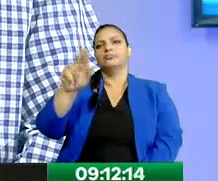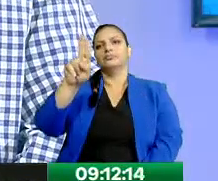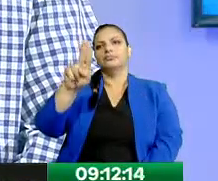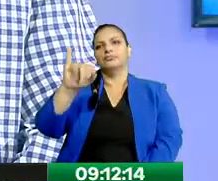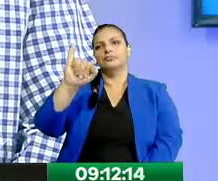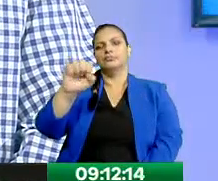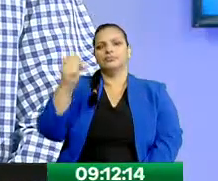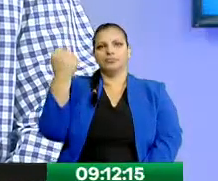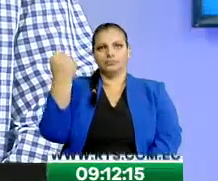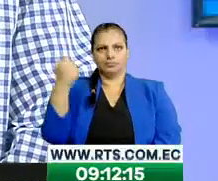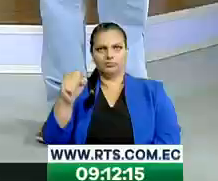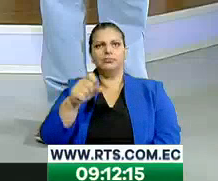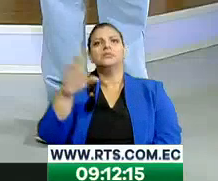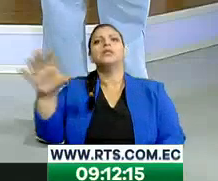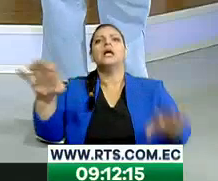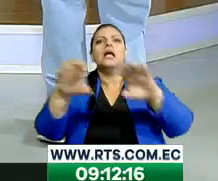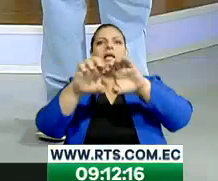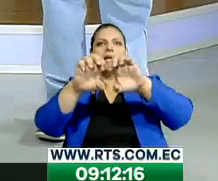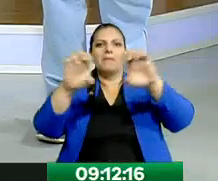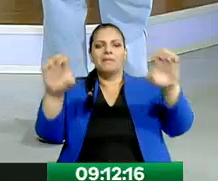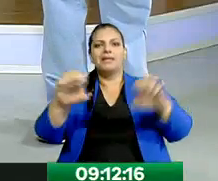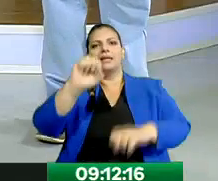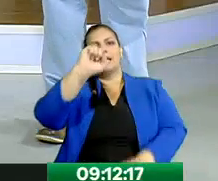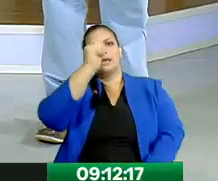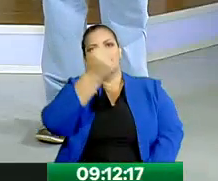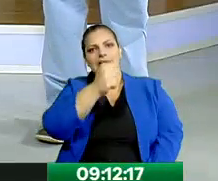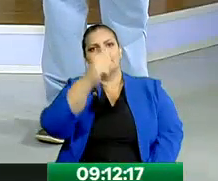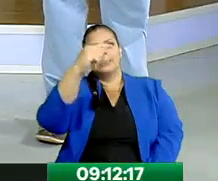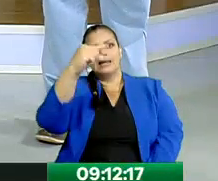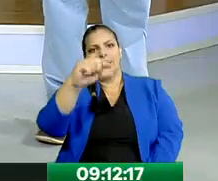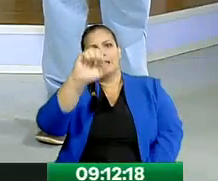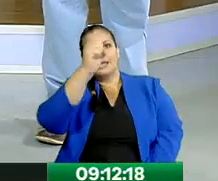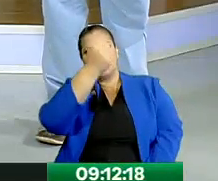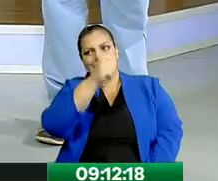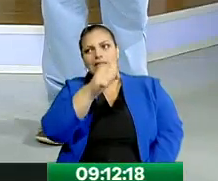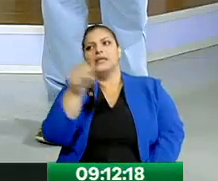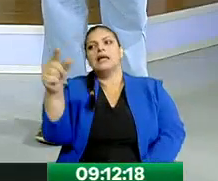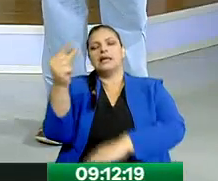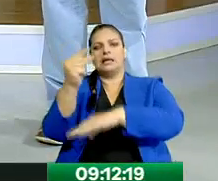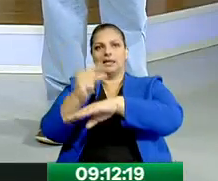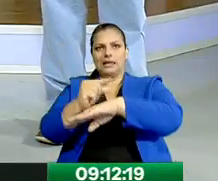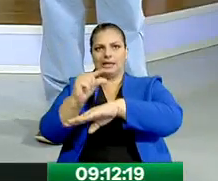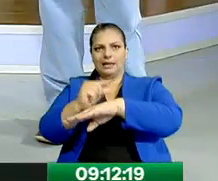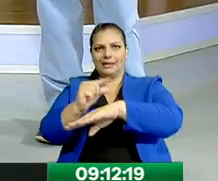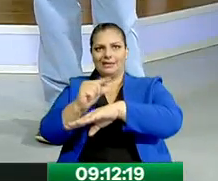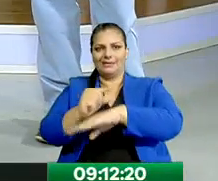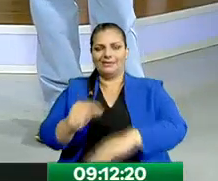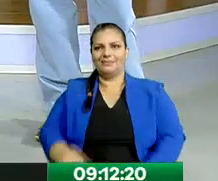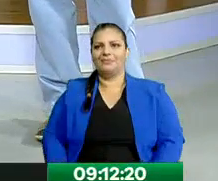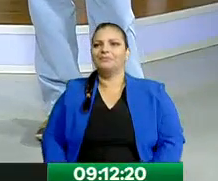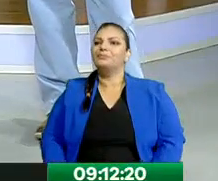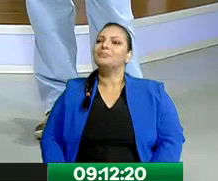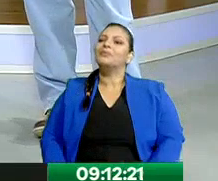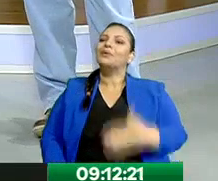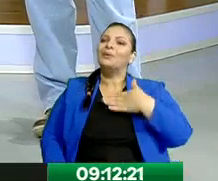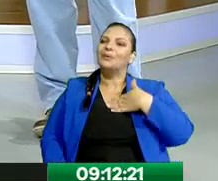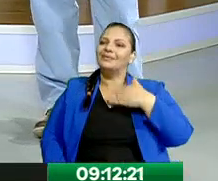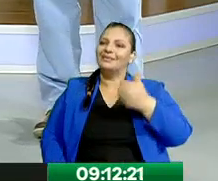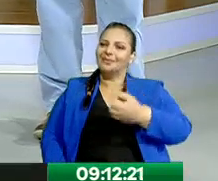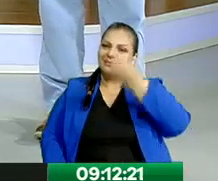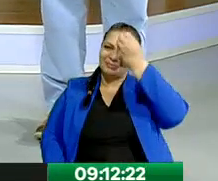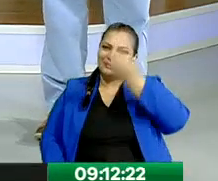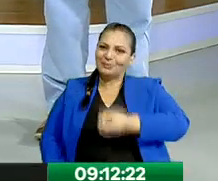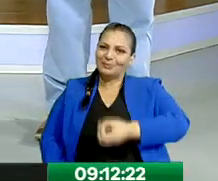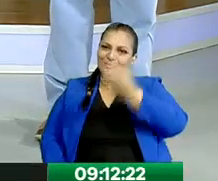vehicular de SGS, que es la empresa encargada de la matriculación en la ciudad de Guayaquil. Ingeniero, buenos días. Bienvenido. Gracias por la amabilidad